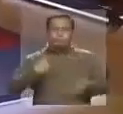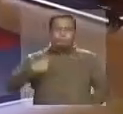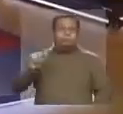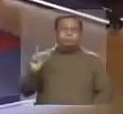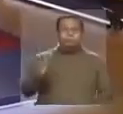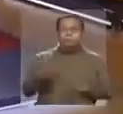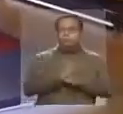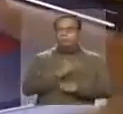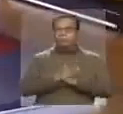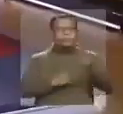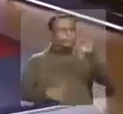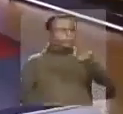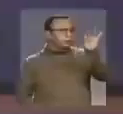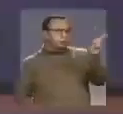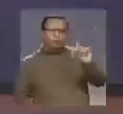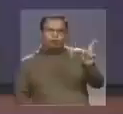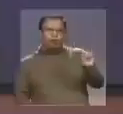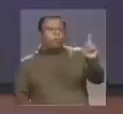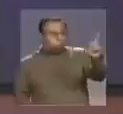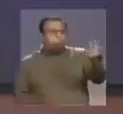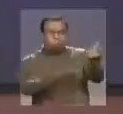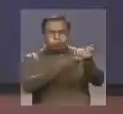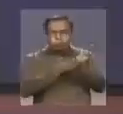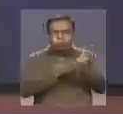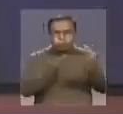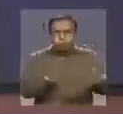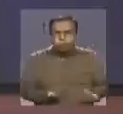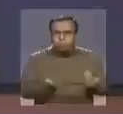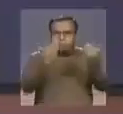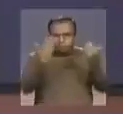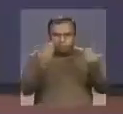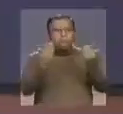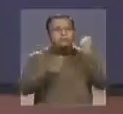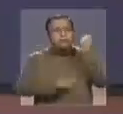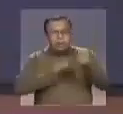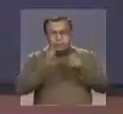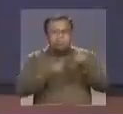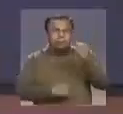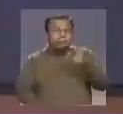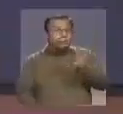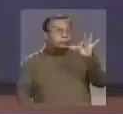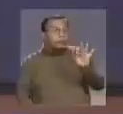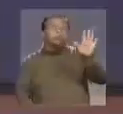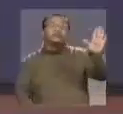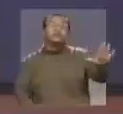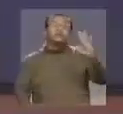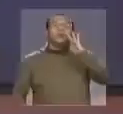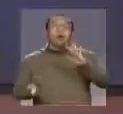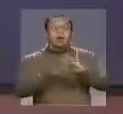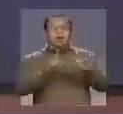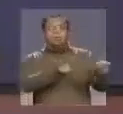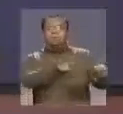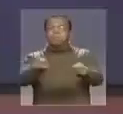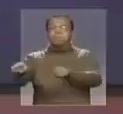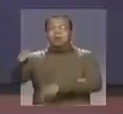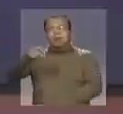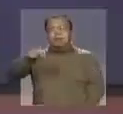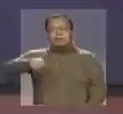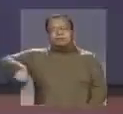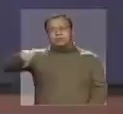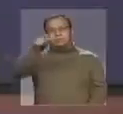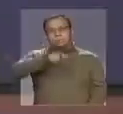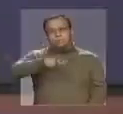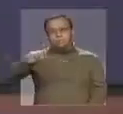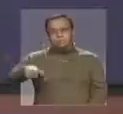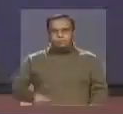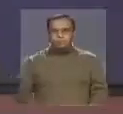hay un problema con la cifra en sí, porque las cifras ayudan, es cómo hacemos que esa cifra sea conforme a la realidad y a las necesidades de las